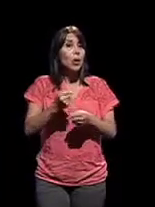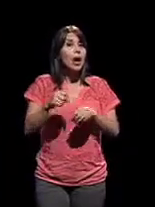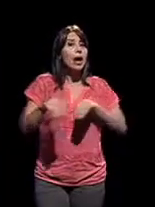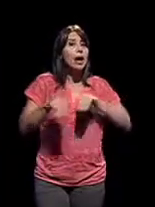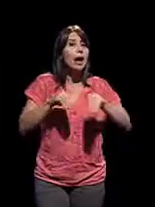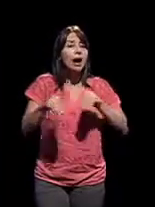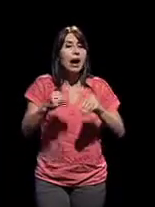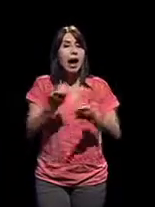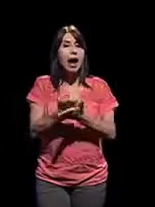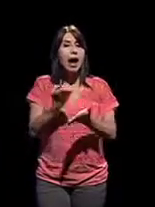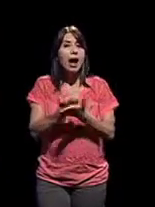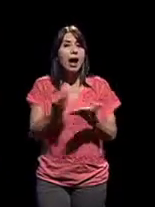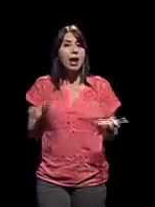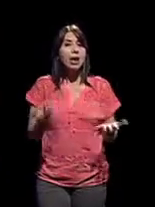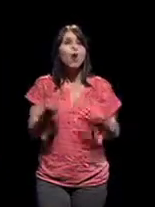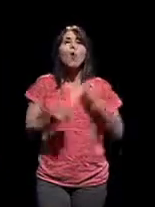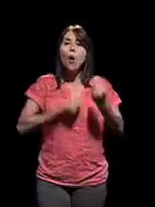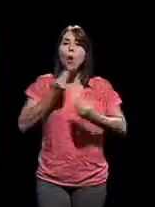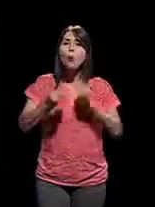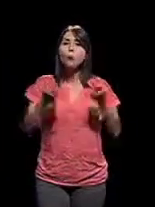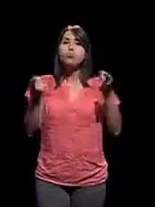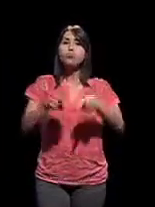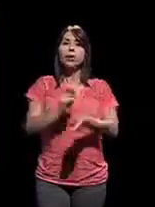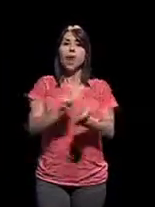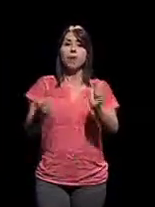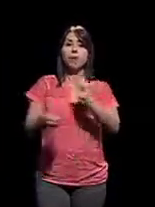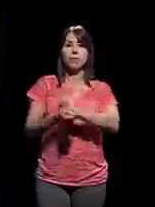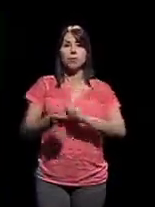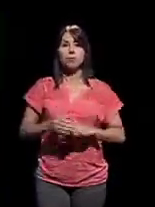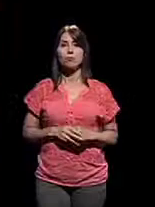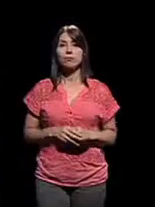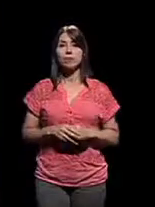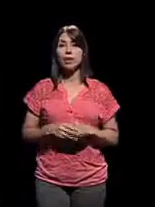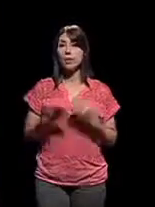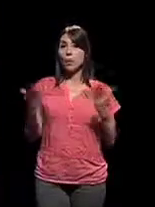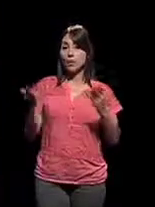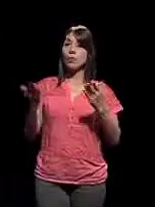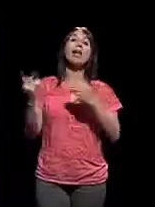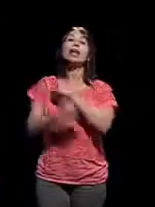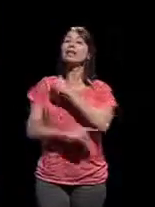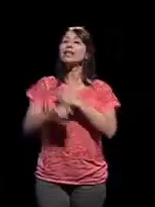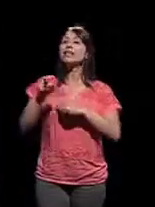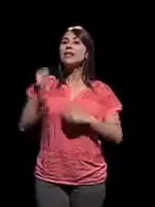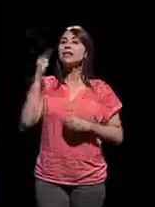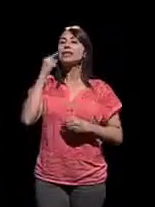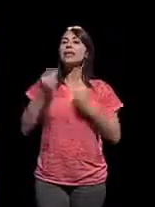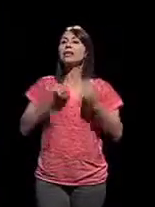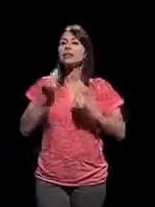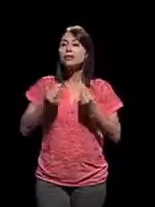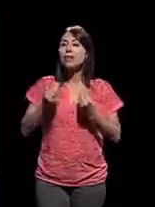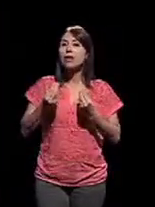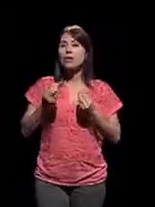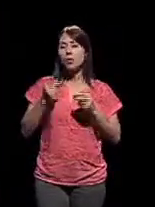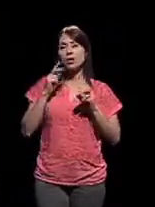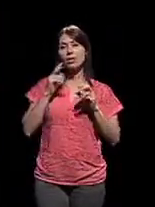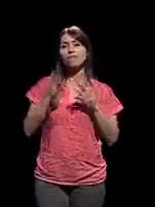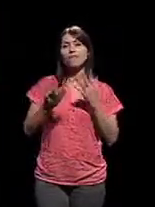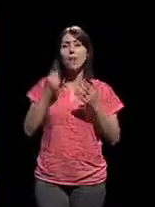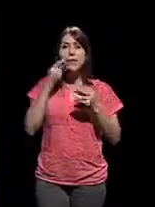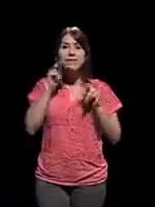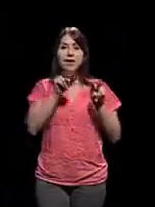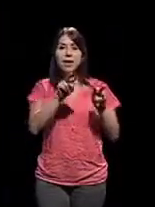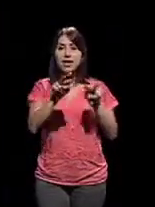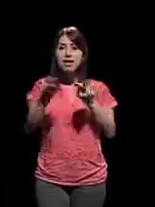país va a reaccionar y irse preparando para este cambio? Bueno, el país tiene que pensar varias cosas, digamos, en la valoración de que es